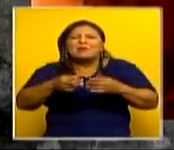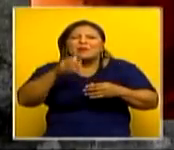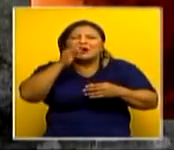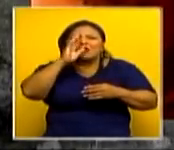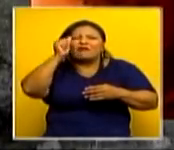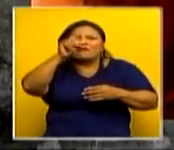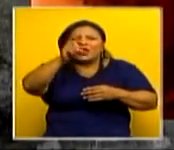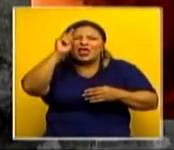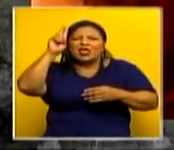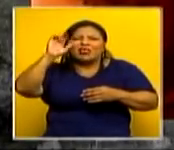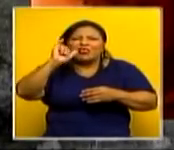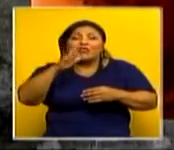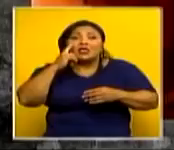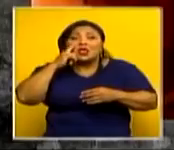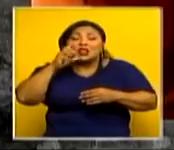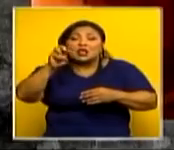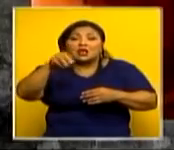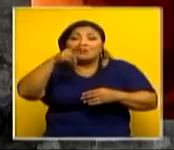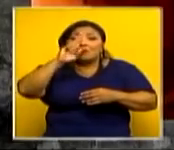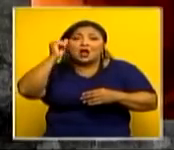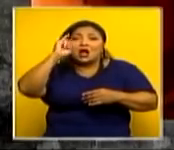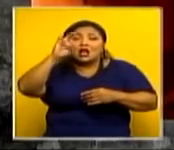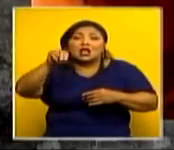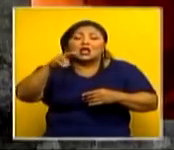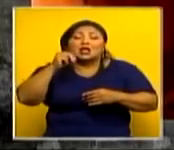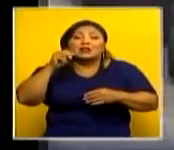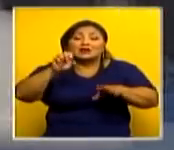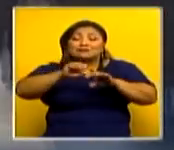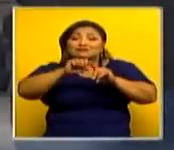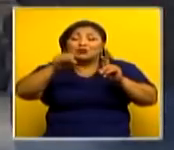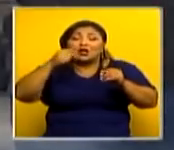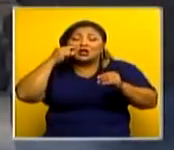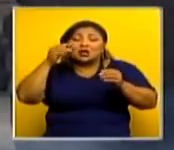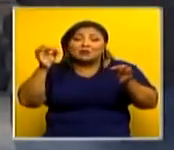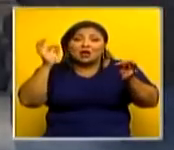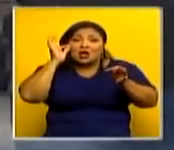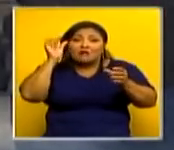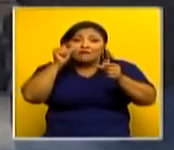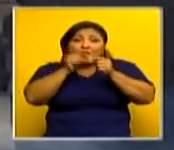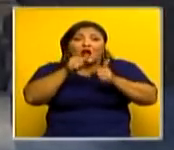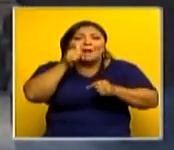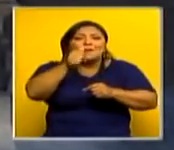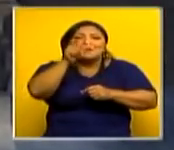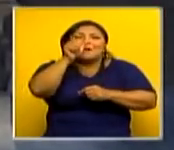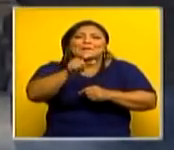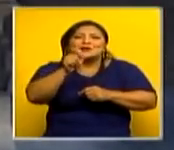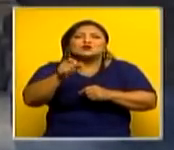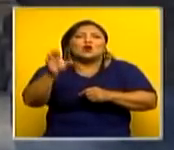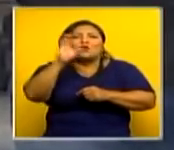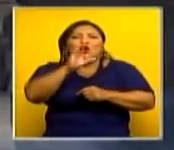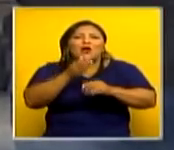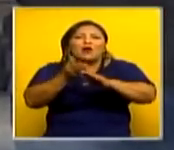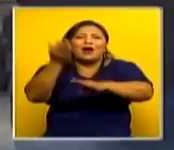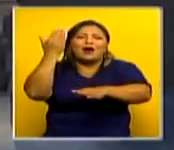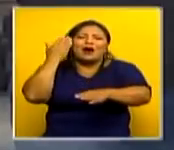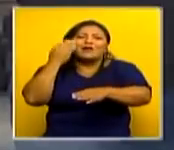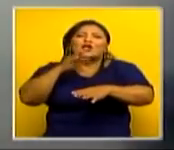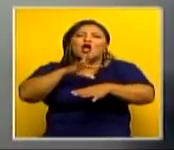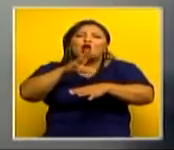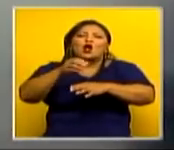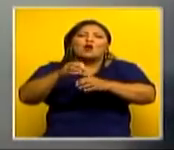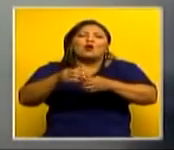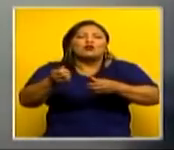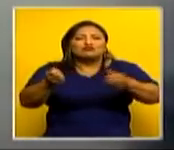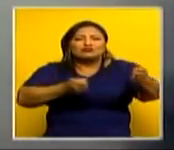Reyes Marín y según la revisión preliminar del sistema en fiscalía, sería la misma persona que era buscada por el asalto a un vehículo cuya